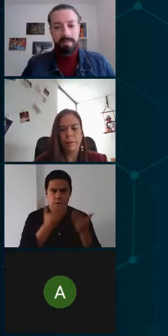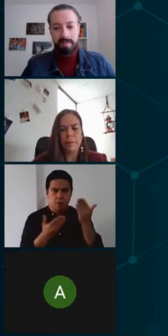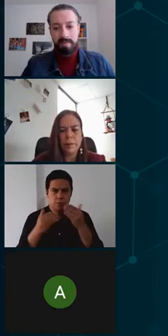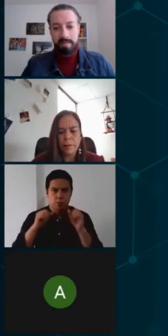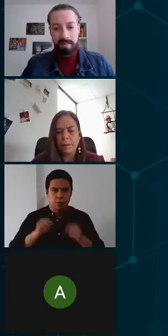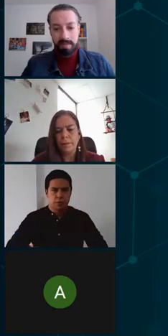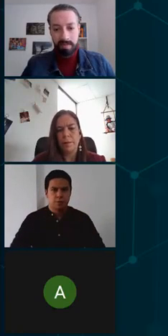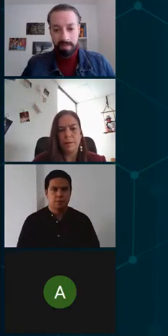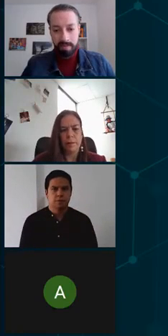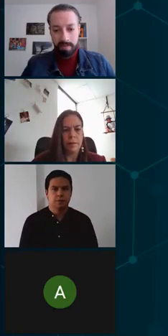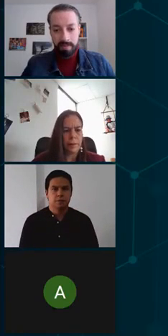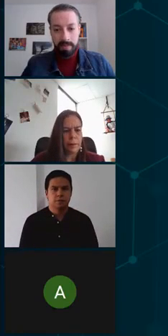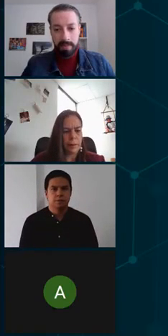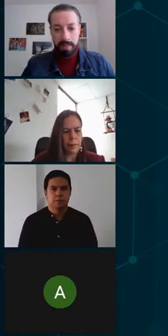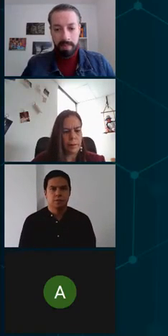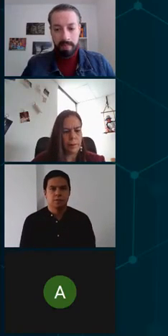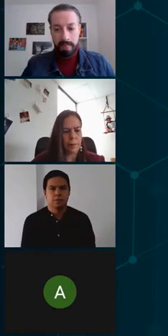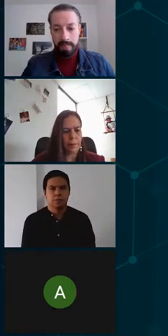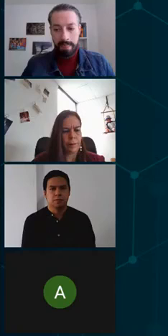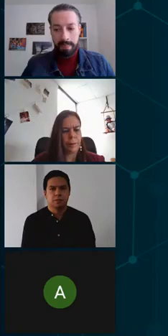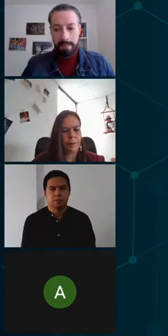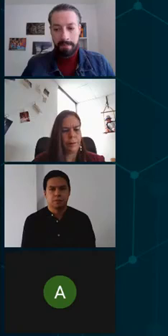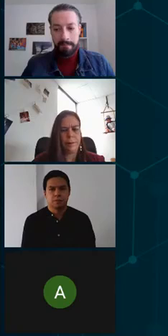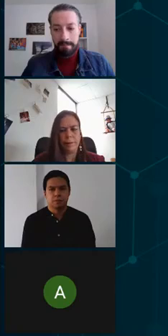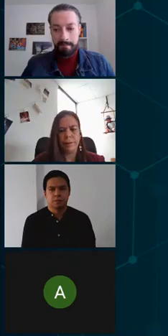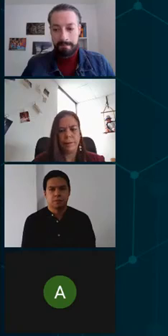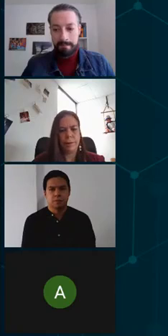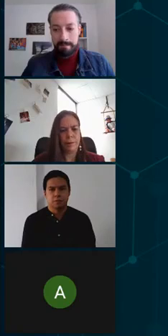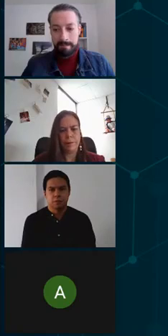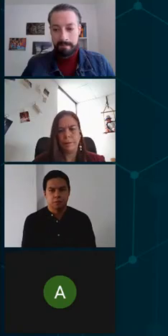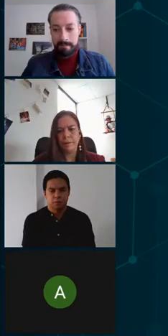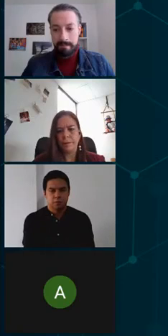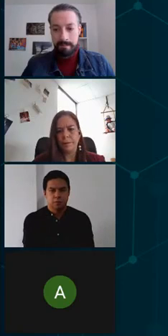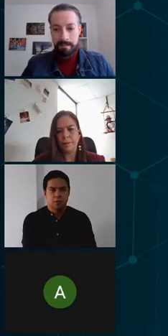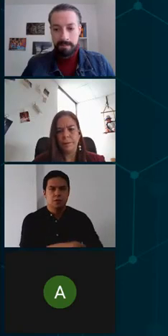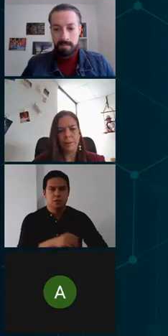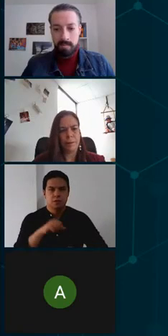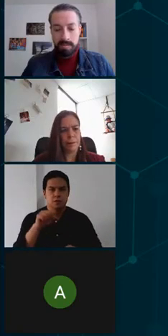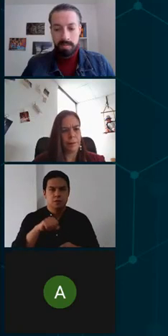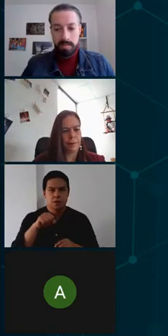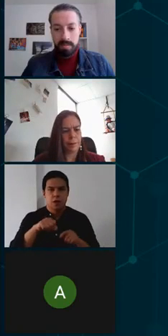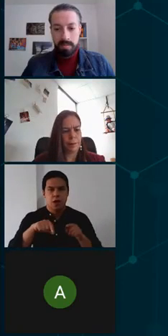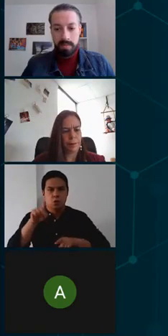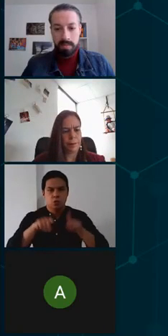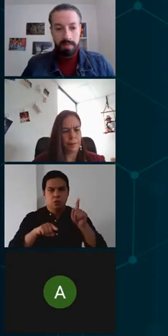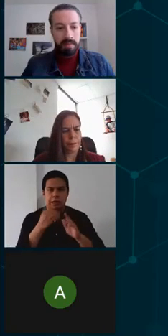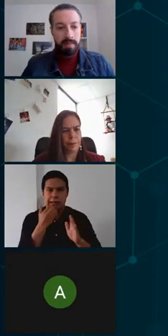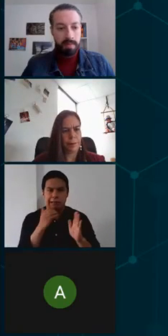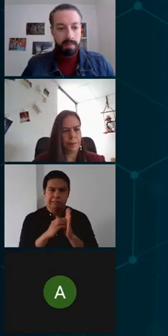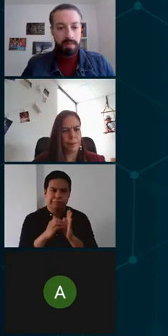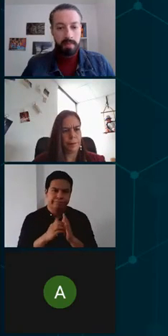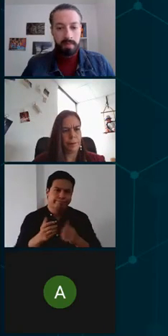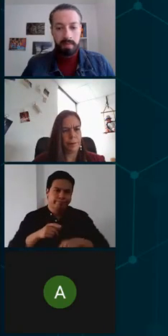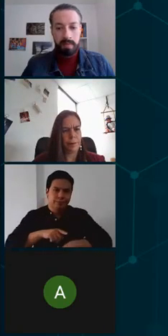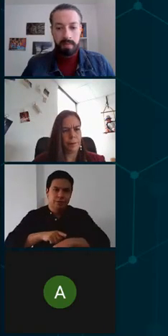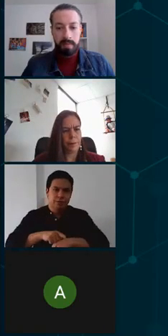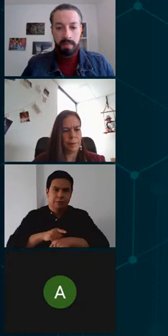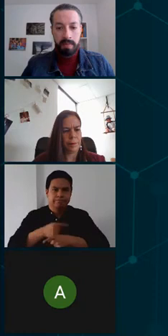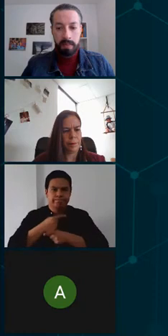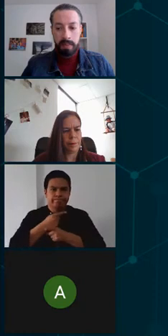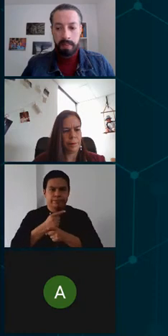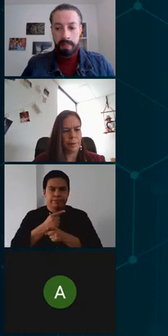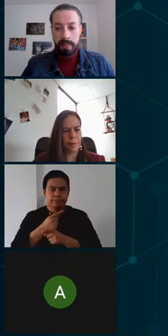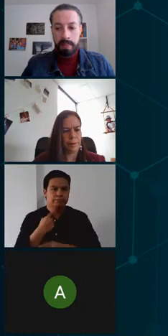Mira, ahí precisamente tenemos unos ejemplos, vamos a pasarlos ya porque estamos en tiempo para terminar la charla,